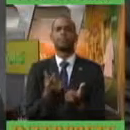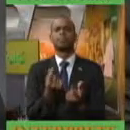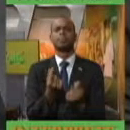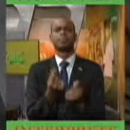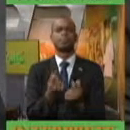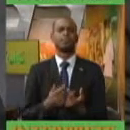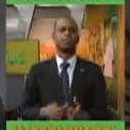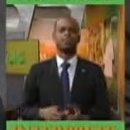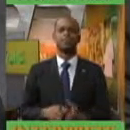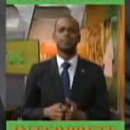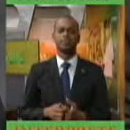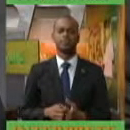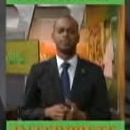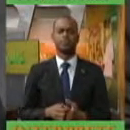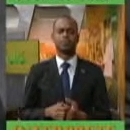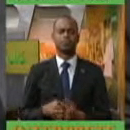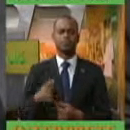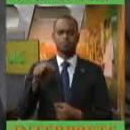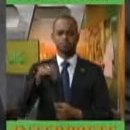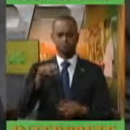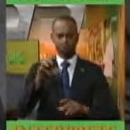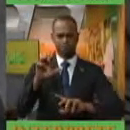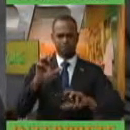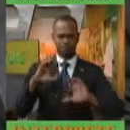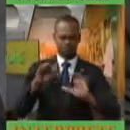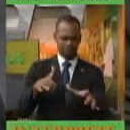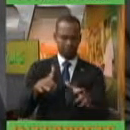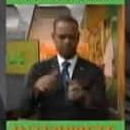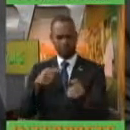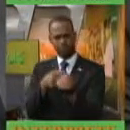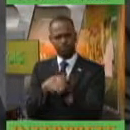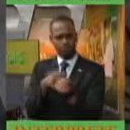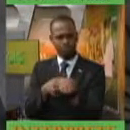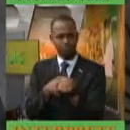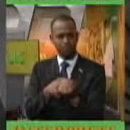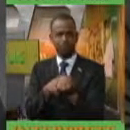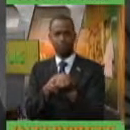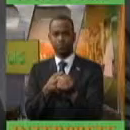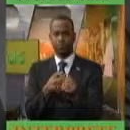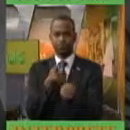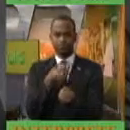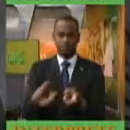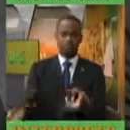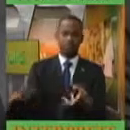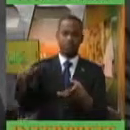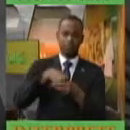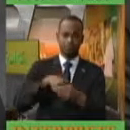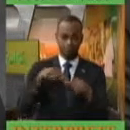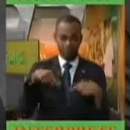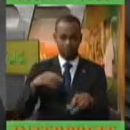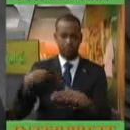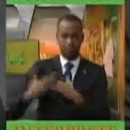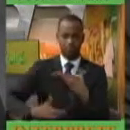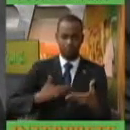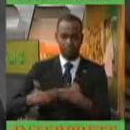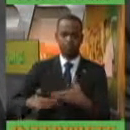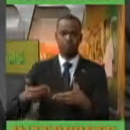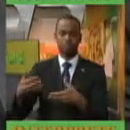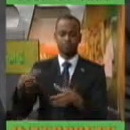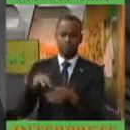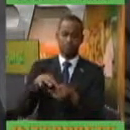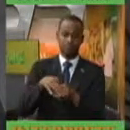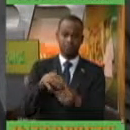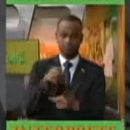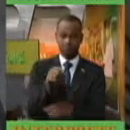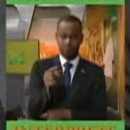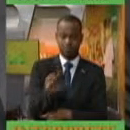Estamos colaborando con este sector, logrando su participación activa durante todo el proceso y que no se